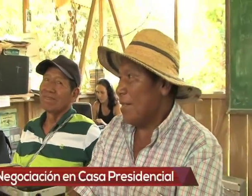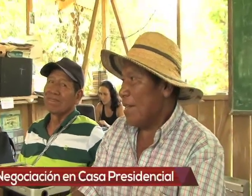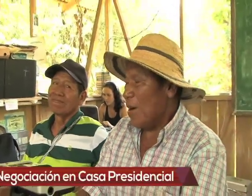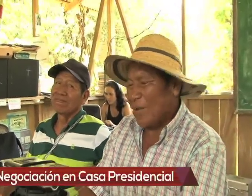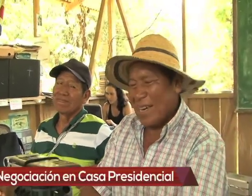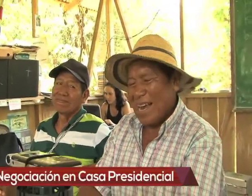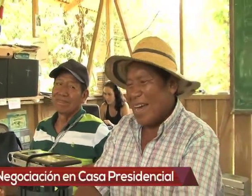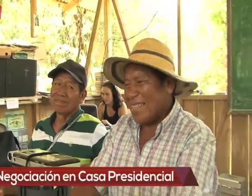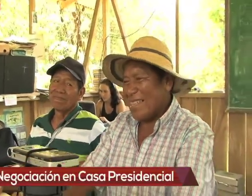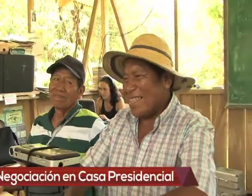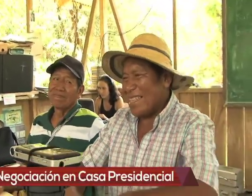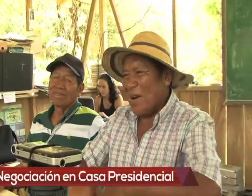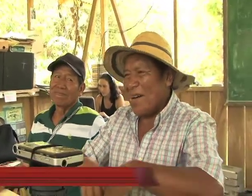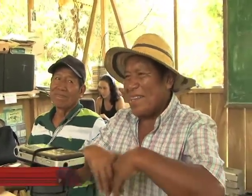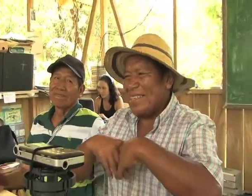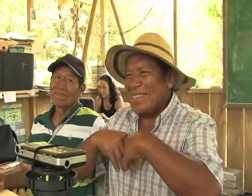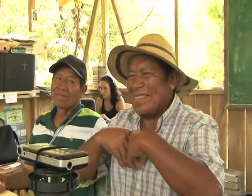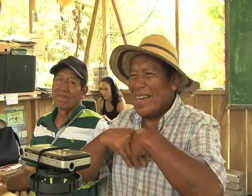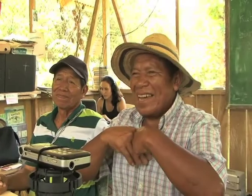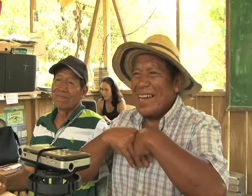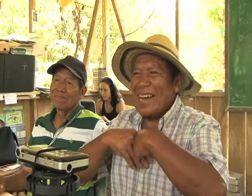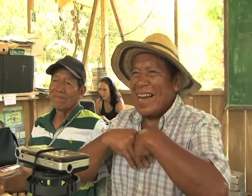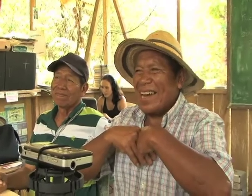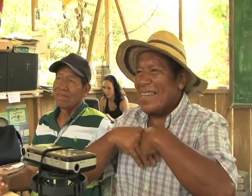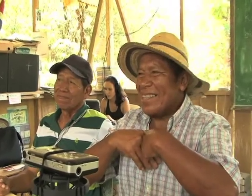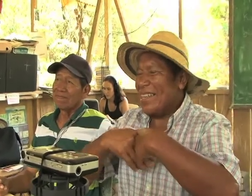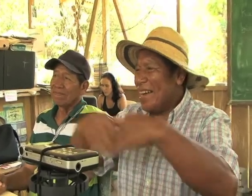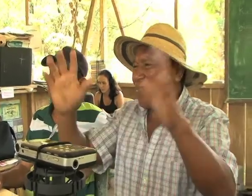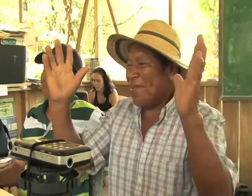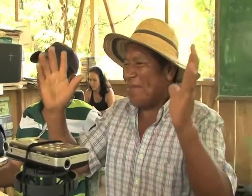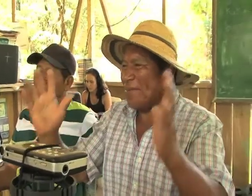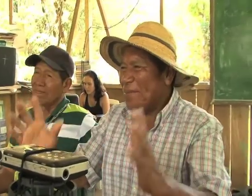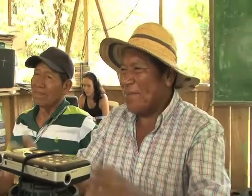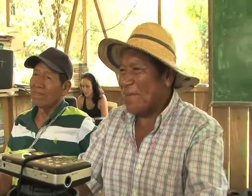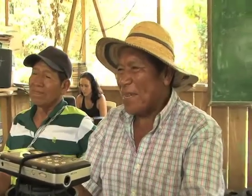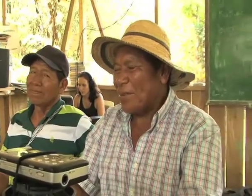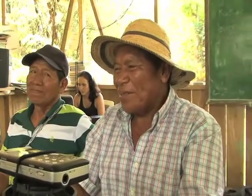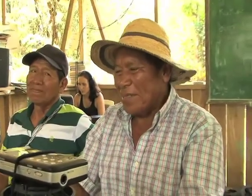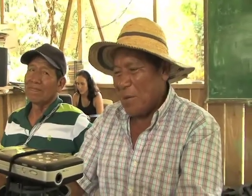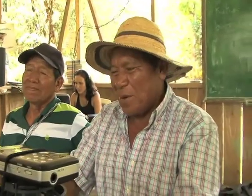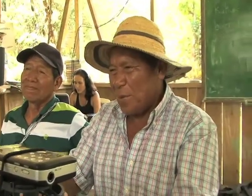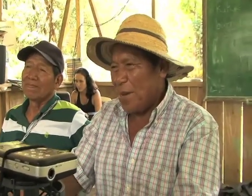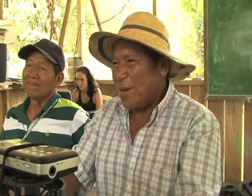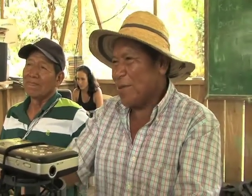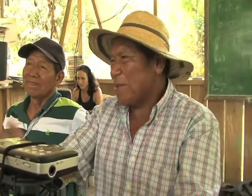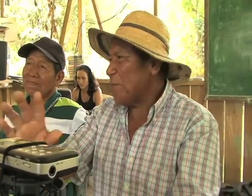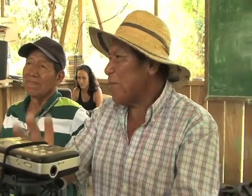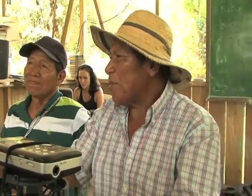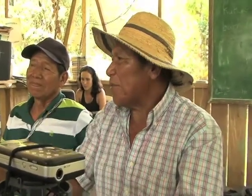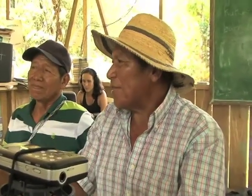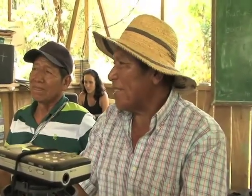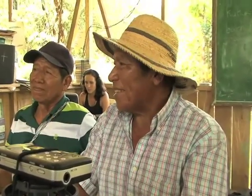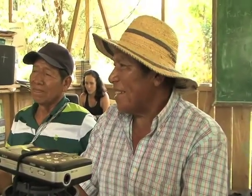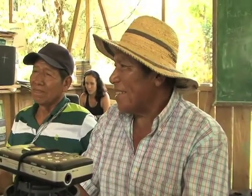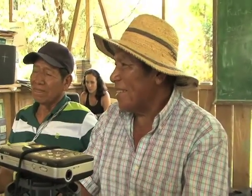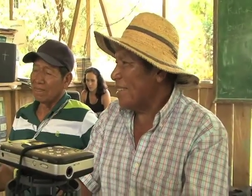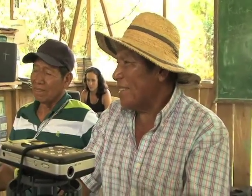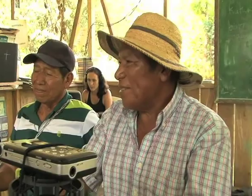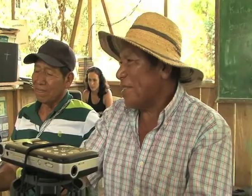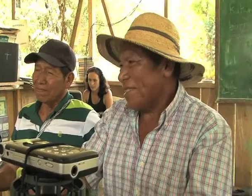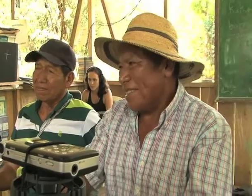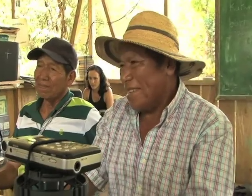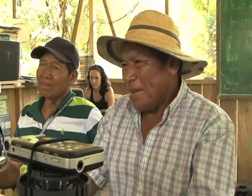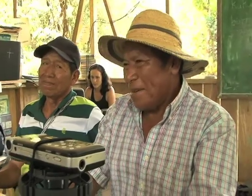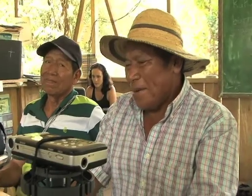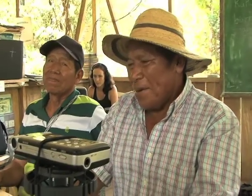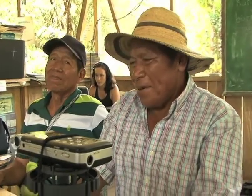seis, aunque la gente estaba ahí en la calle tirado, pero nada más seis los que podíamos entrar,